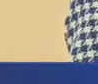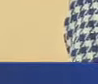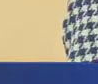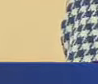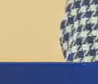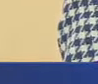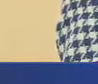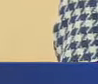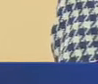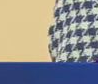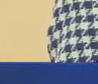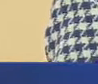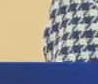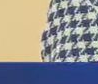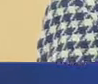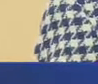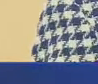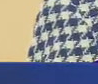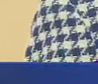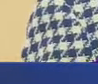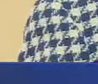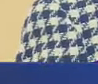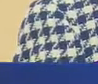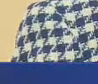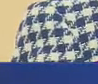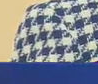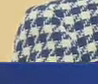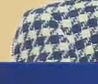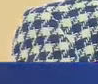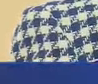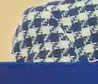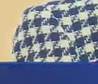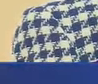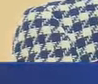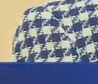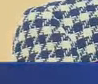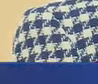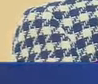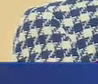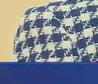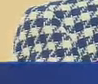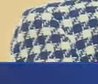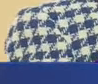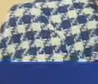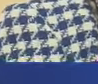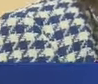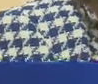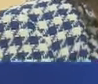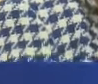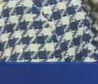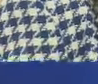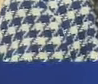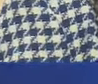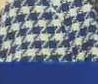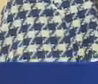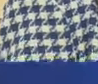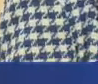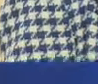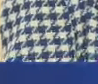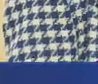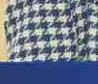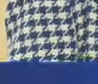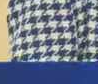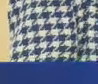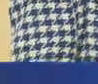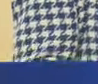a entregar los resultados a la ciudadanía, los resultados oficiales en 8 días, esa es la meta que nos hemos propuesto. ¿Qué pasa con el tema del Consejo de Participación